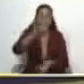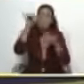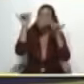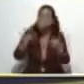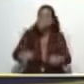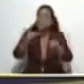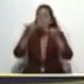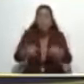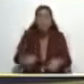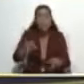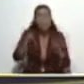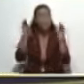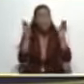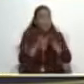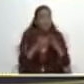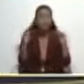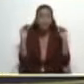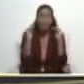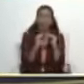pueblo noble,